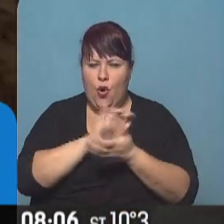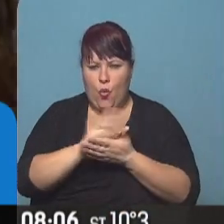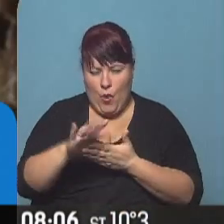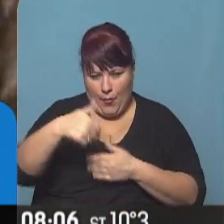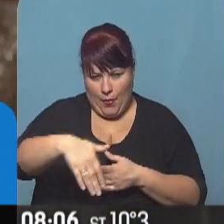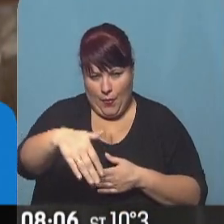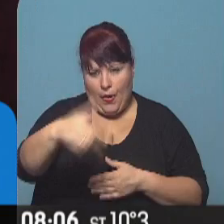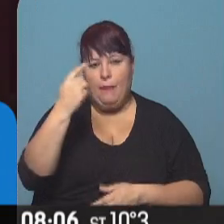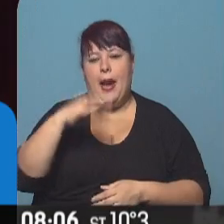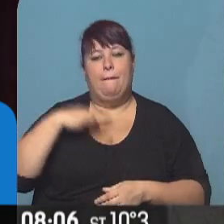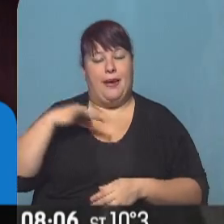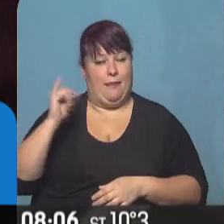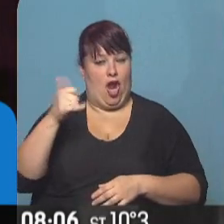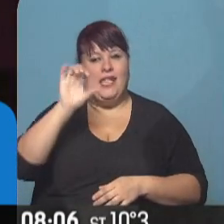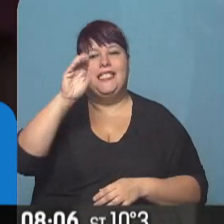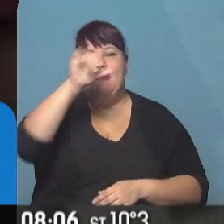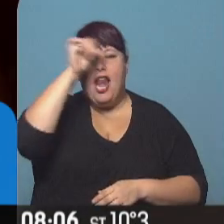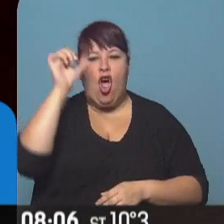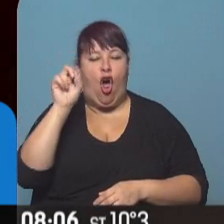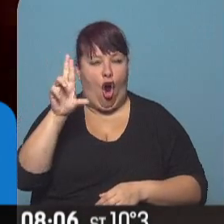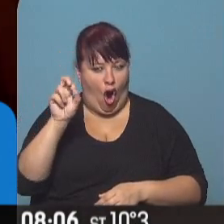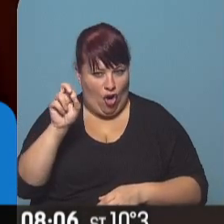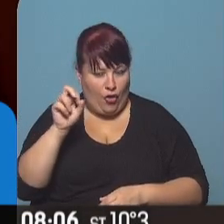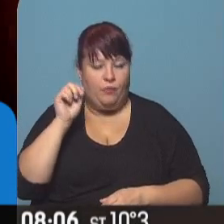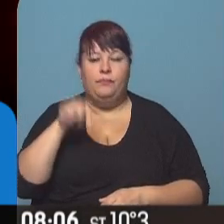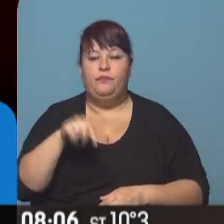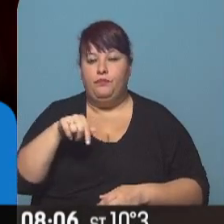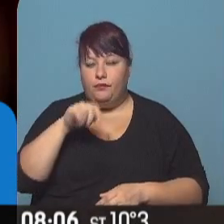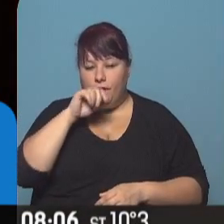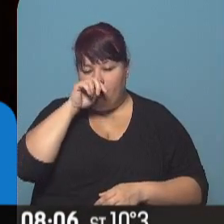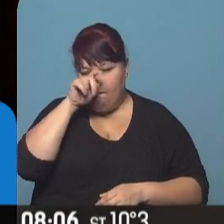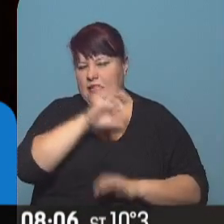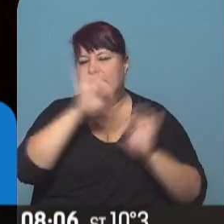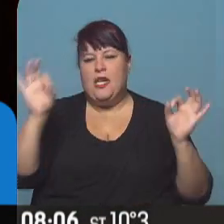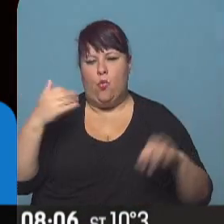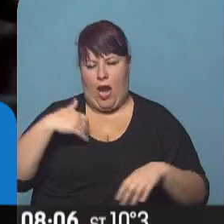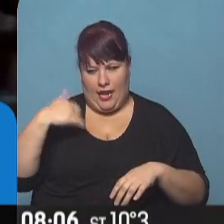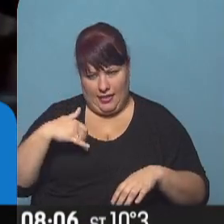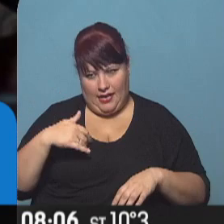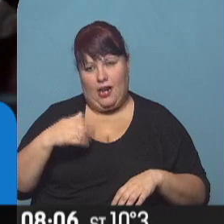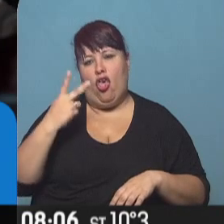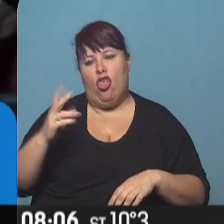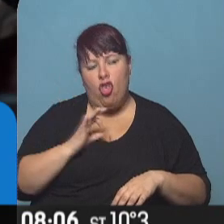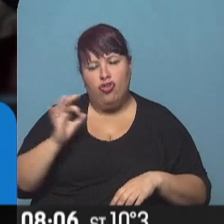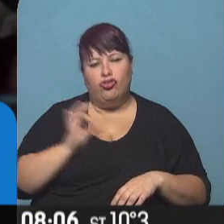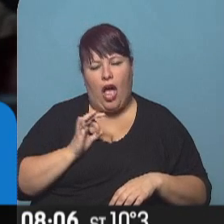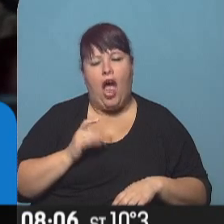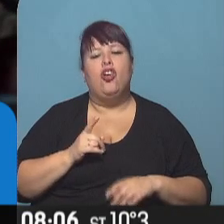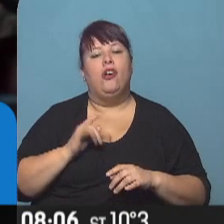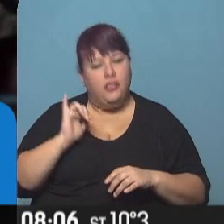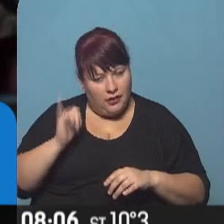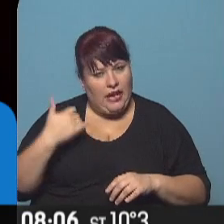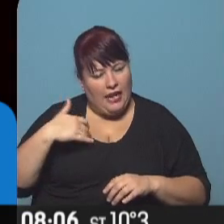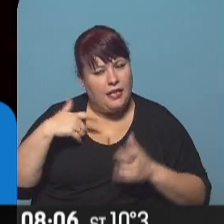estar aspirando al premio mayor, al León de Oro. En este caso, ninguna será argentina, luego de 2 años donde sí